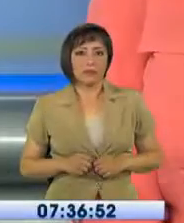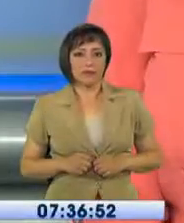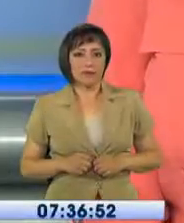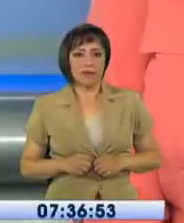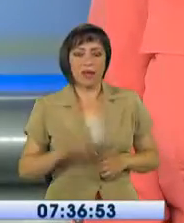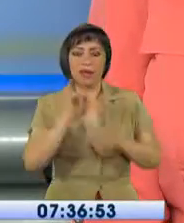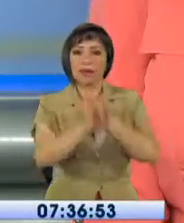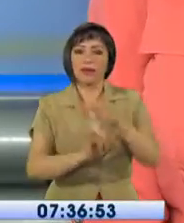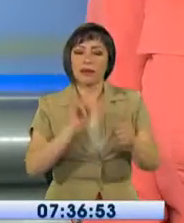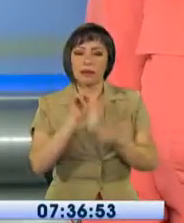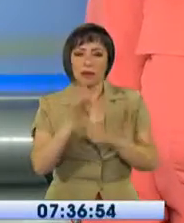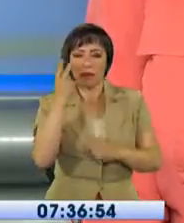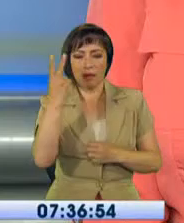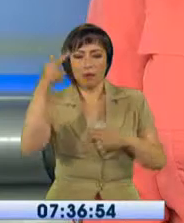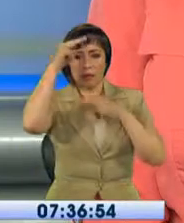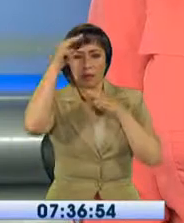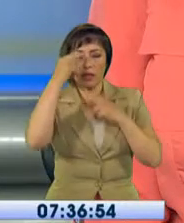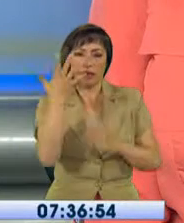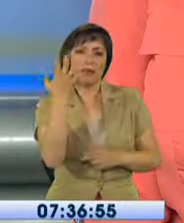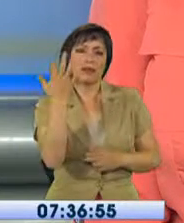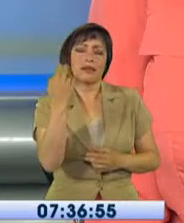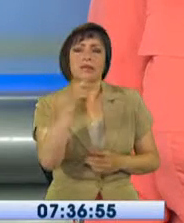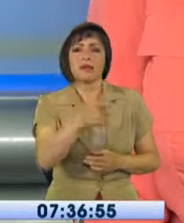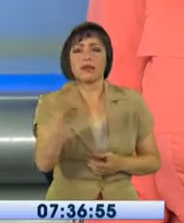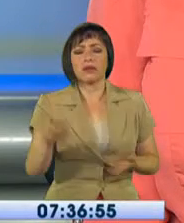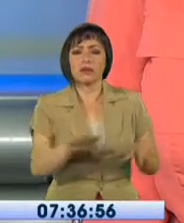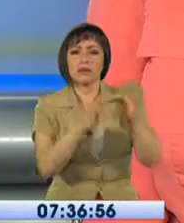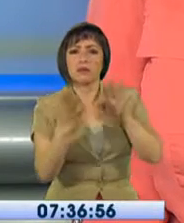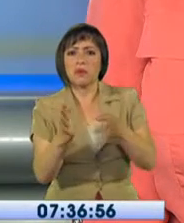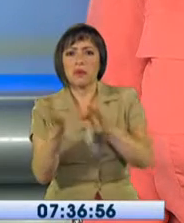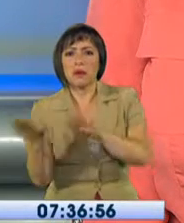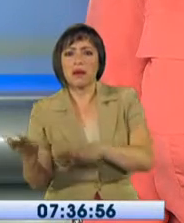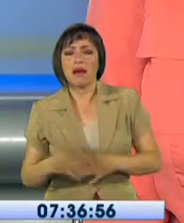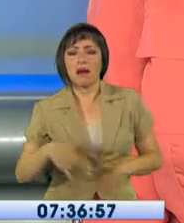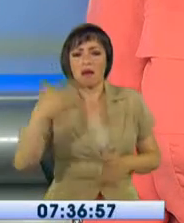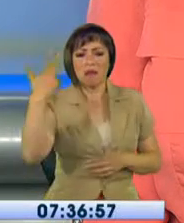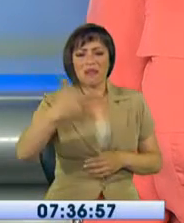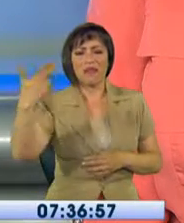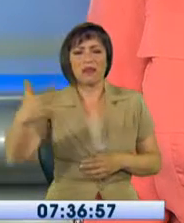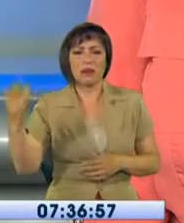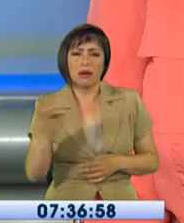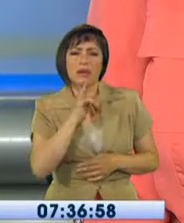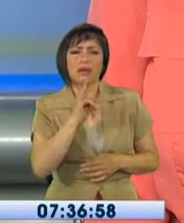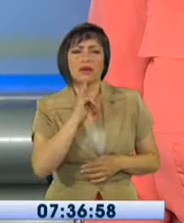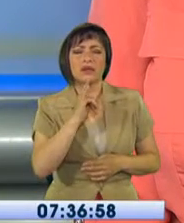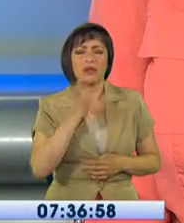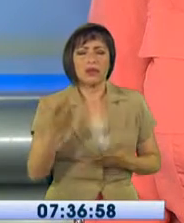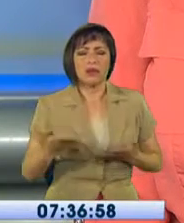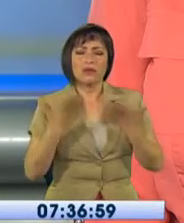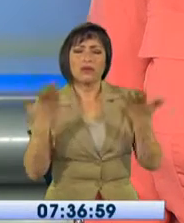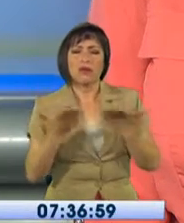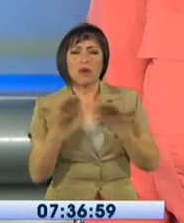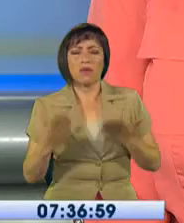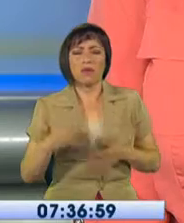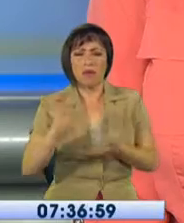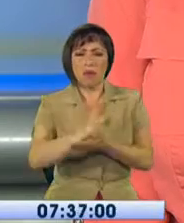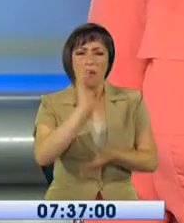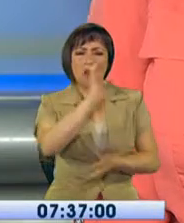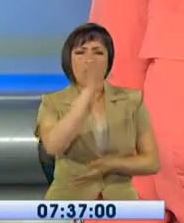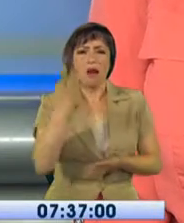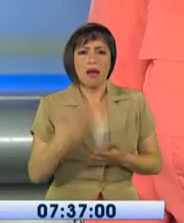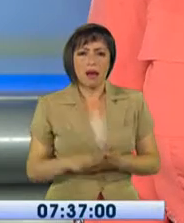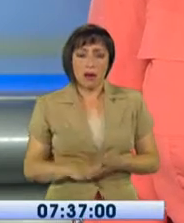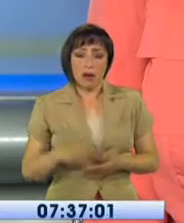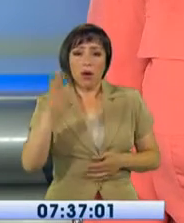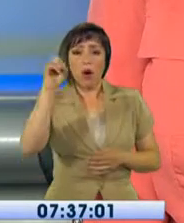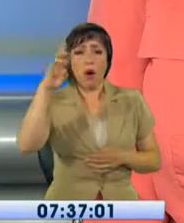En lo internacional, amigos televidentes, al menos 15 personas murieron en un nuevo tiroteo registrado en los Estados Unidos. La masacre ocurrió en un colegio comunitario del estado